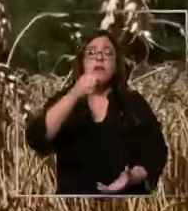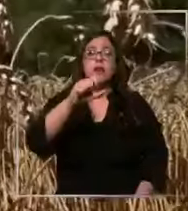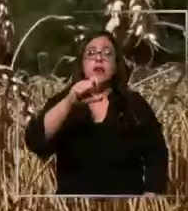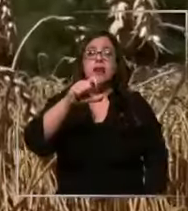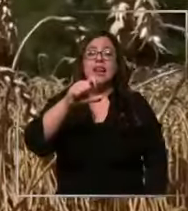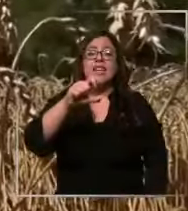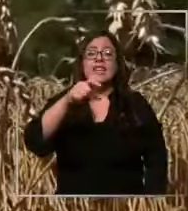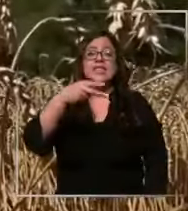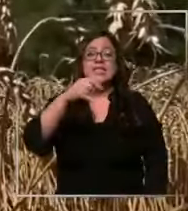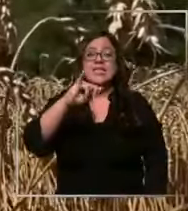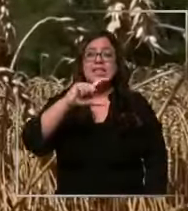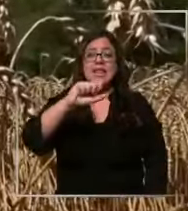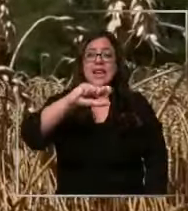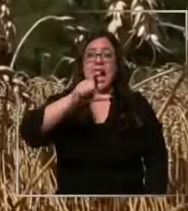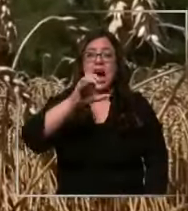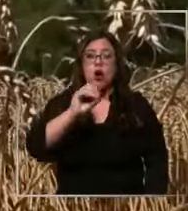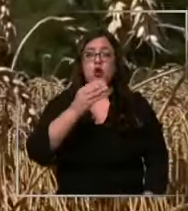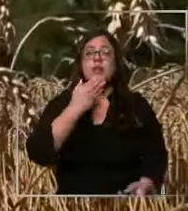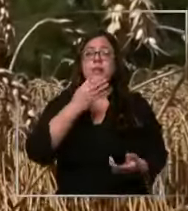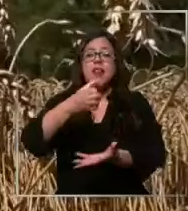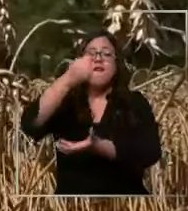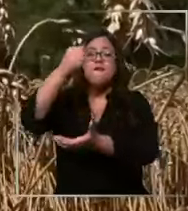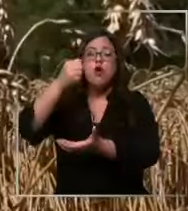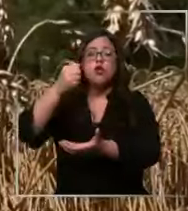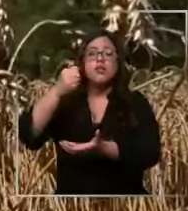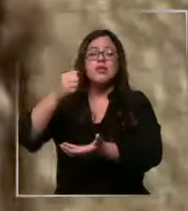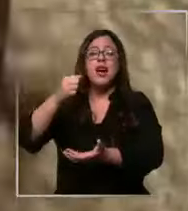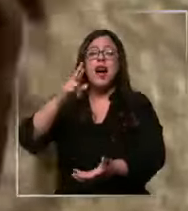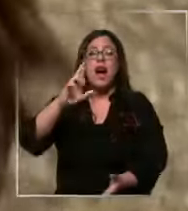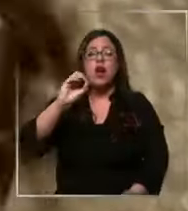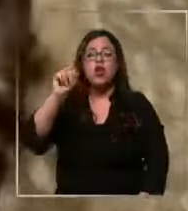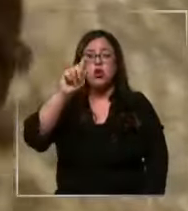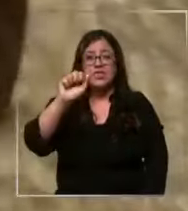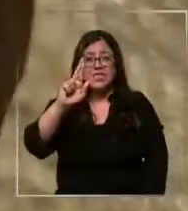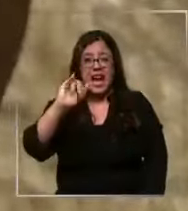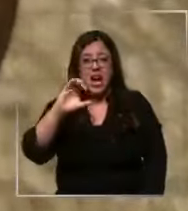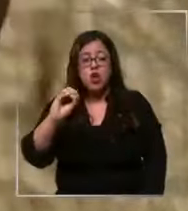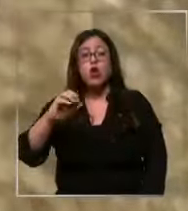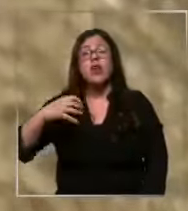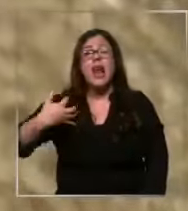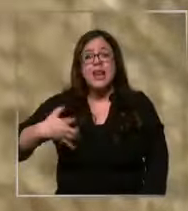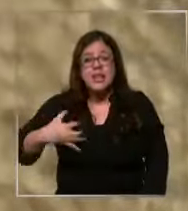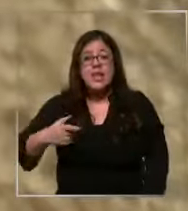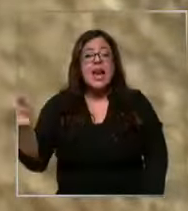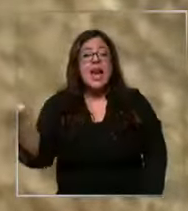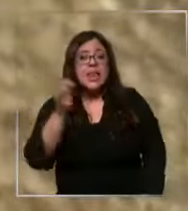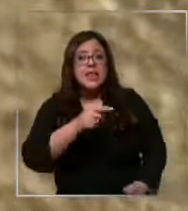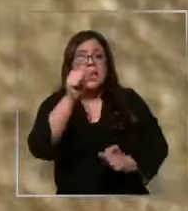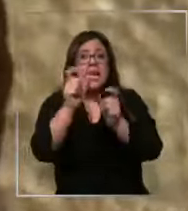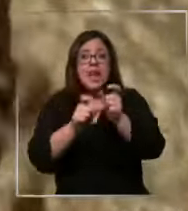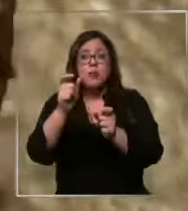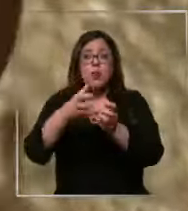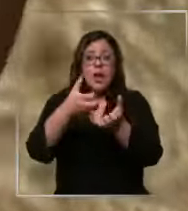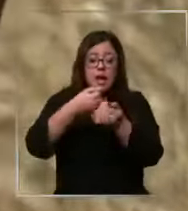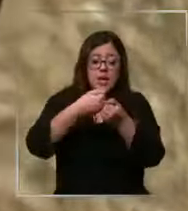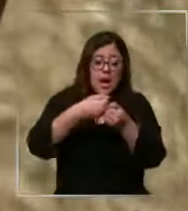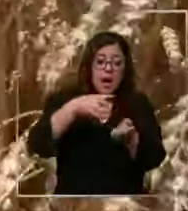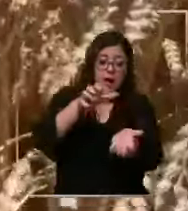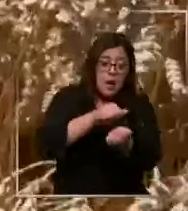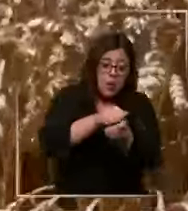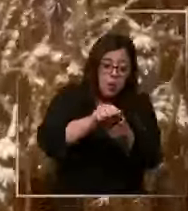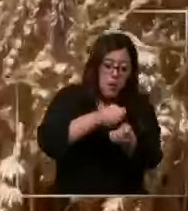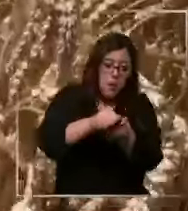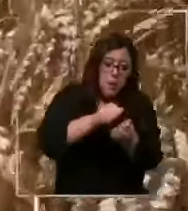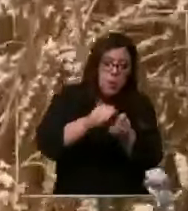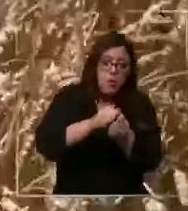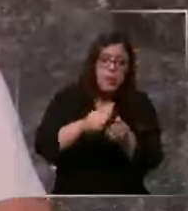en Argentina, ha bajado su precio y los productores nacionales aseguran que incluso los molineros les están pagando menos que el